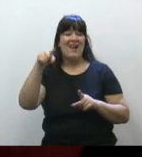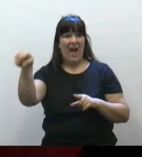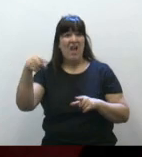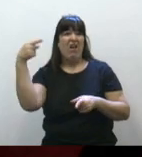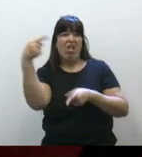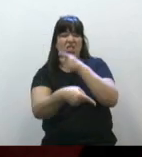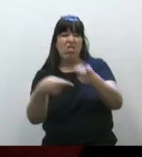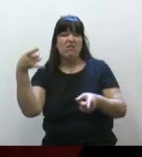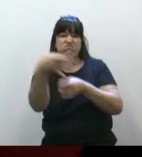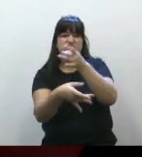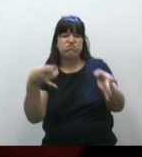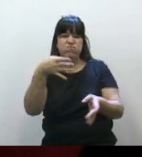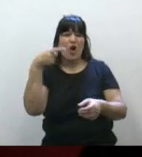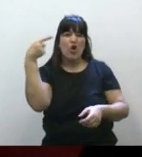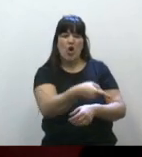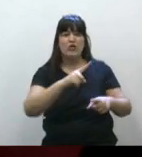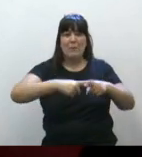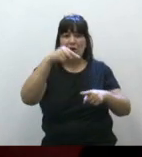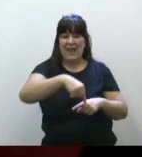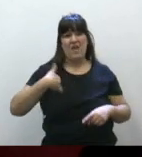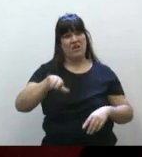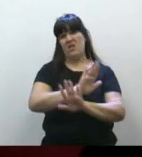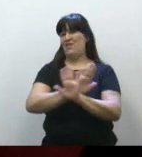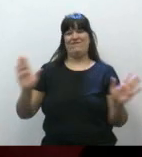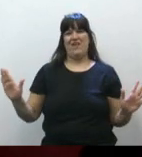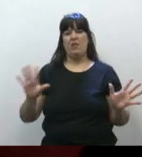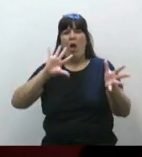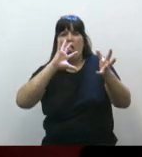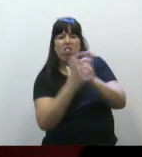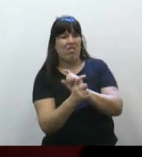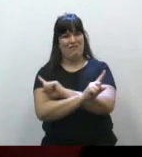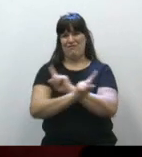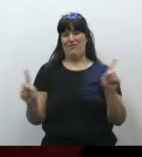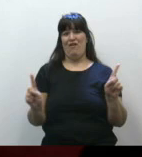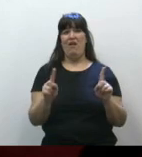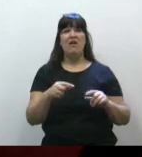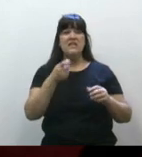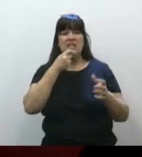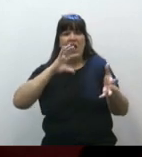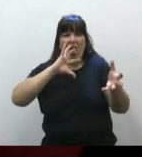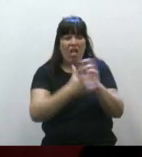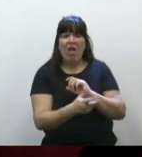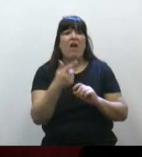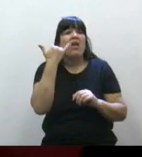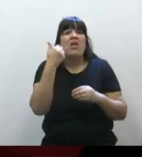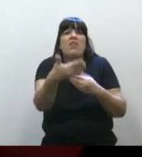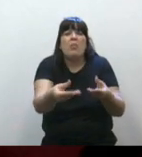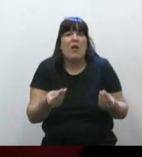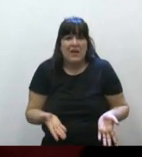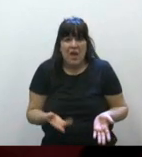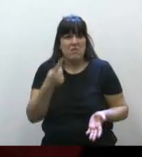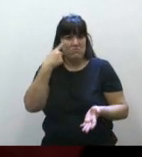argentina no hay que seguir destruyendo la porque después de eso no hay manada miren lo que pasa en brasil